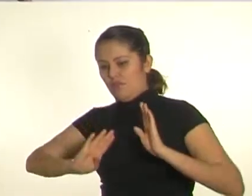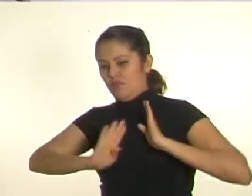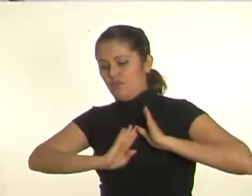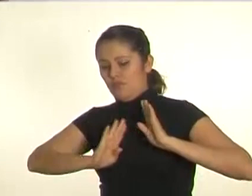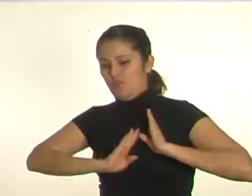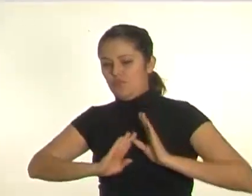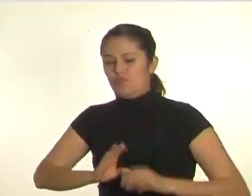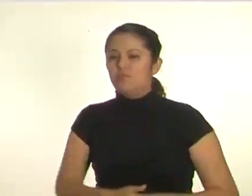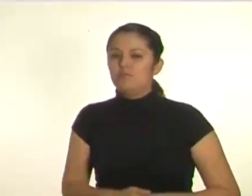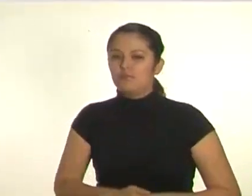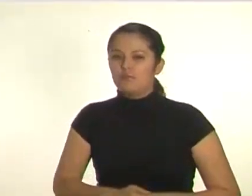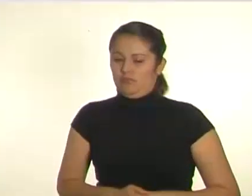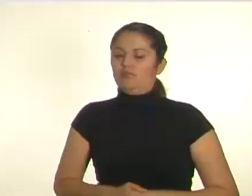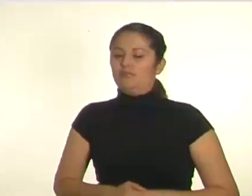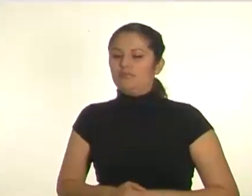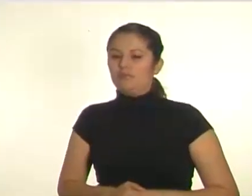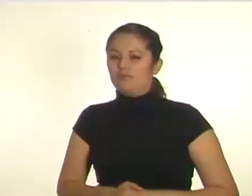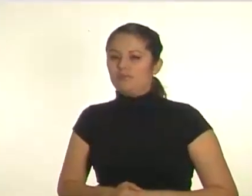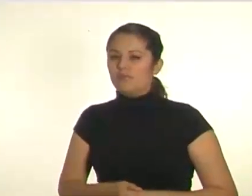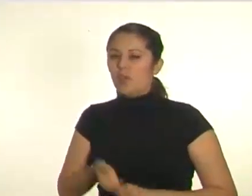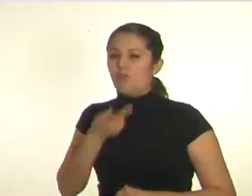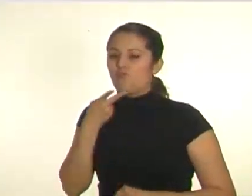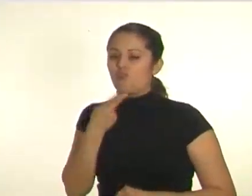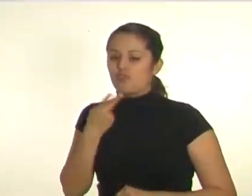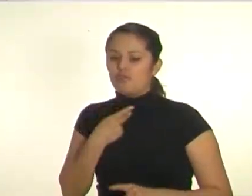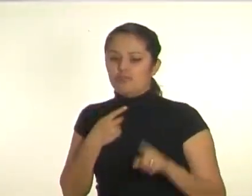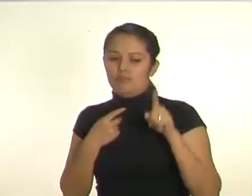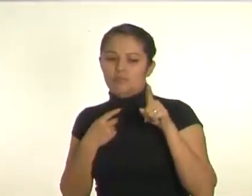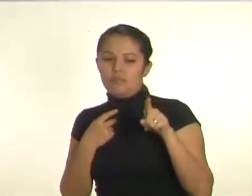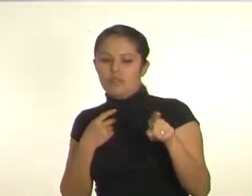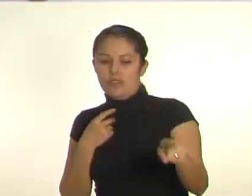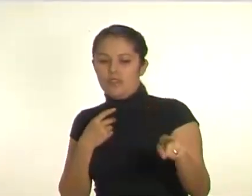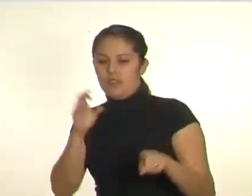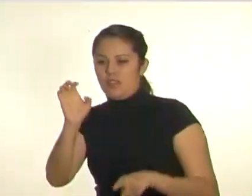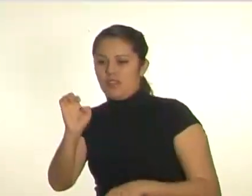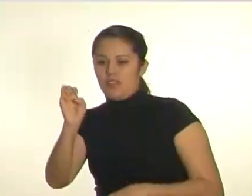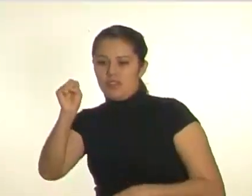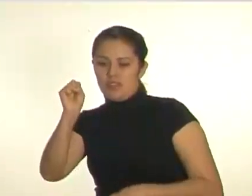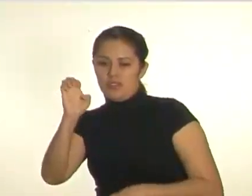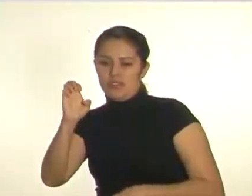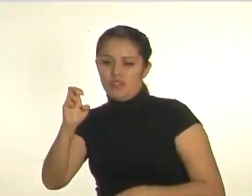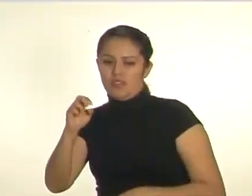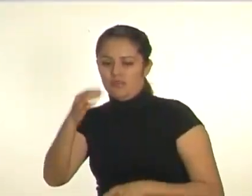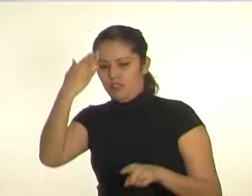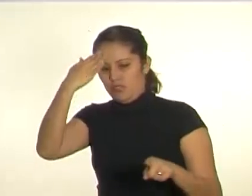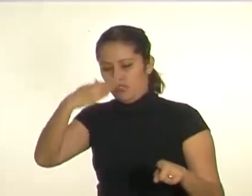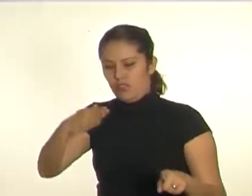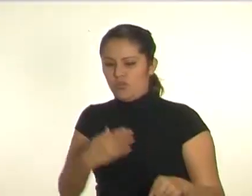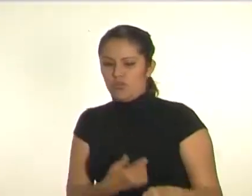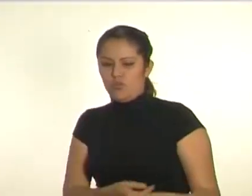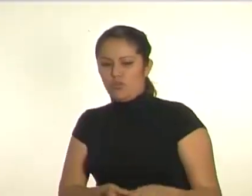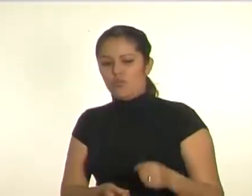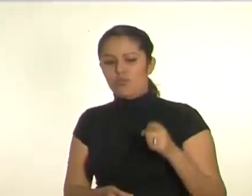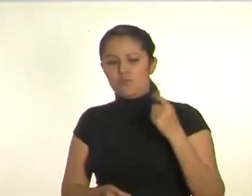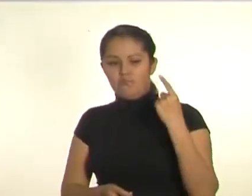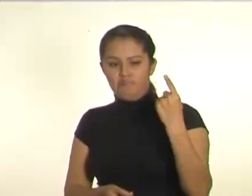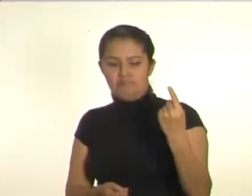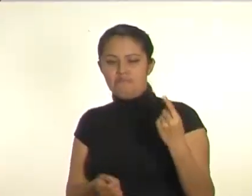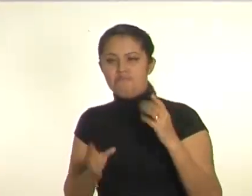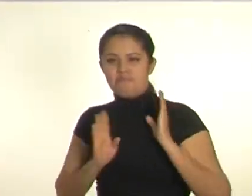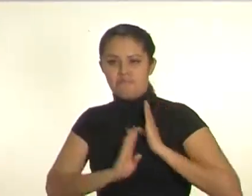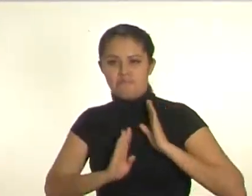¿Sí? La secuencia de la voz. Ese señor es un coronel. Cuando le ponemos comillas,